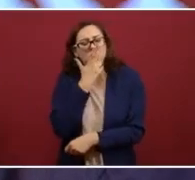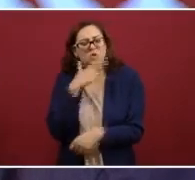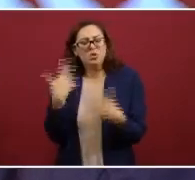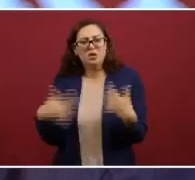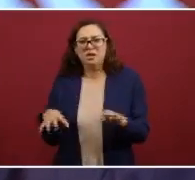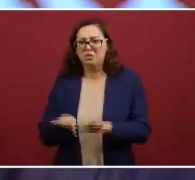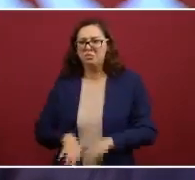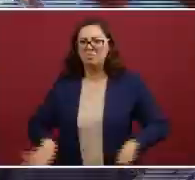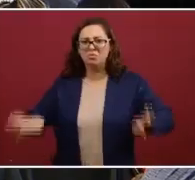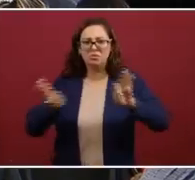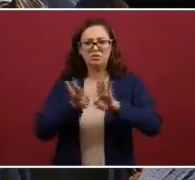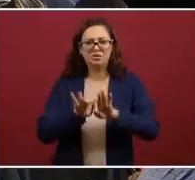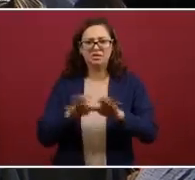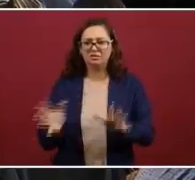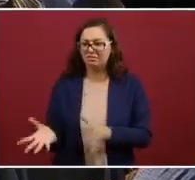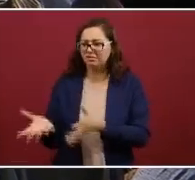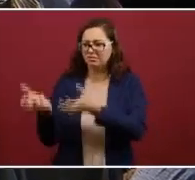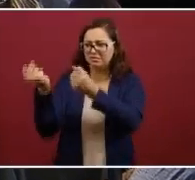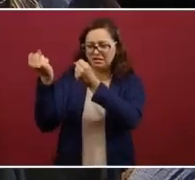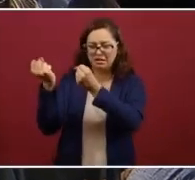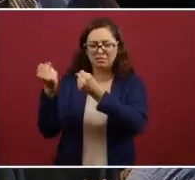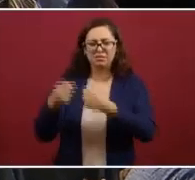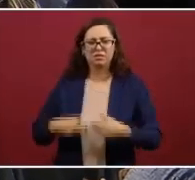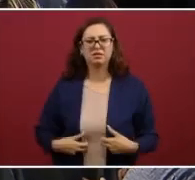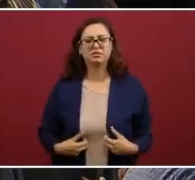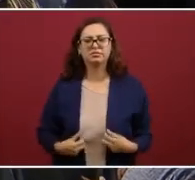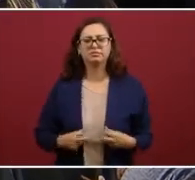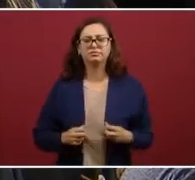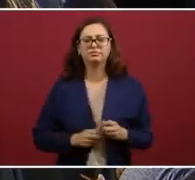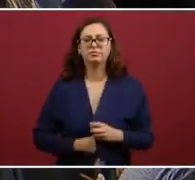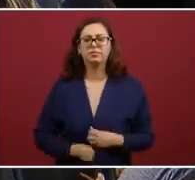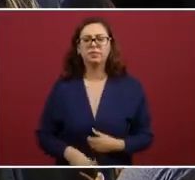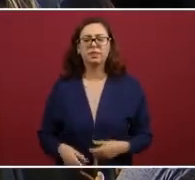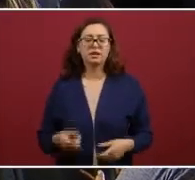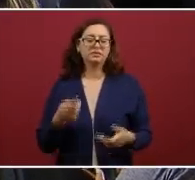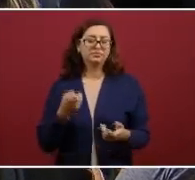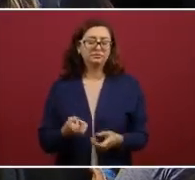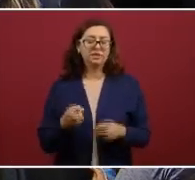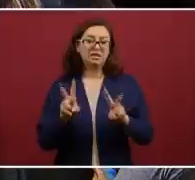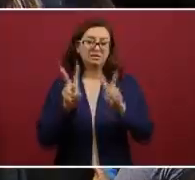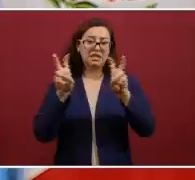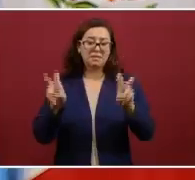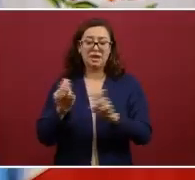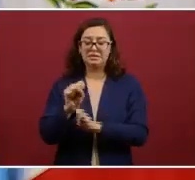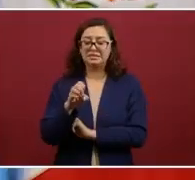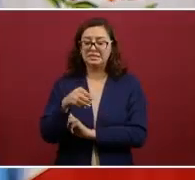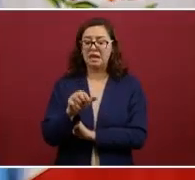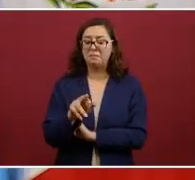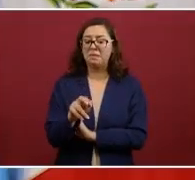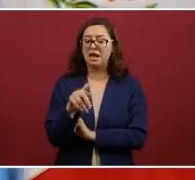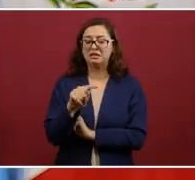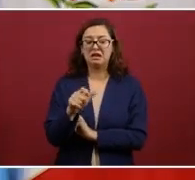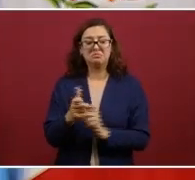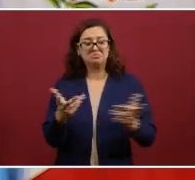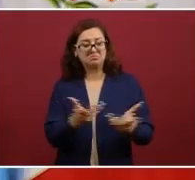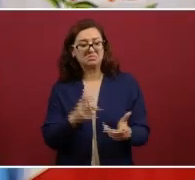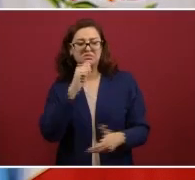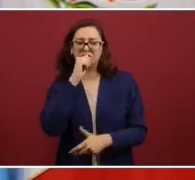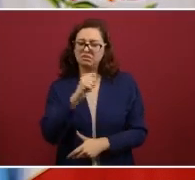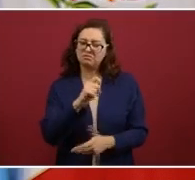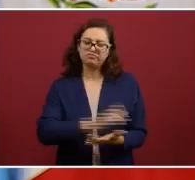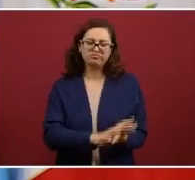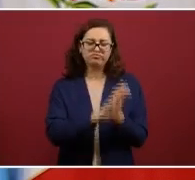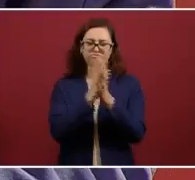fundamental. Necesitamos, pues, rescatar a la Semarnat de esa inercia para ponerla al servicio de la sociedad